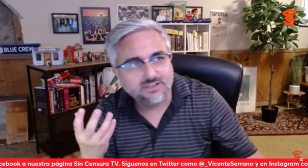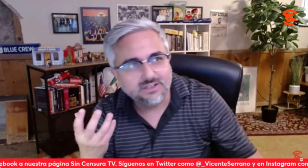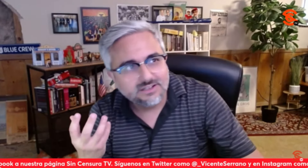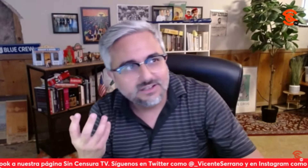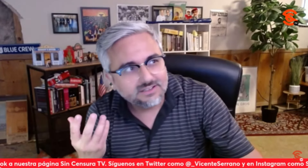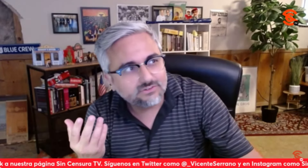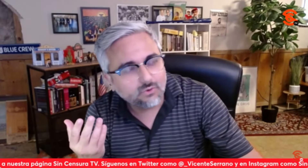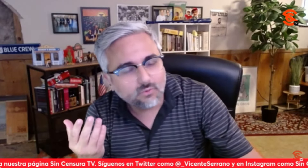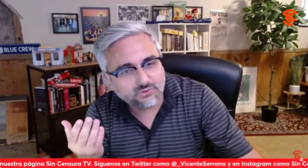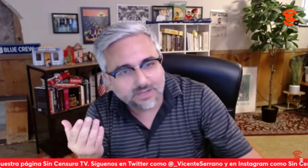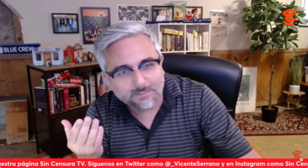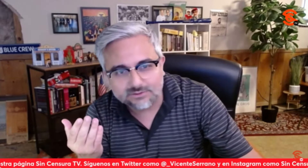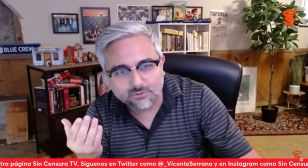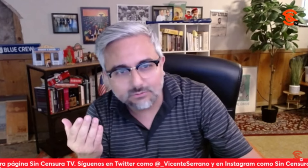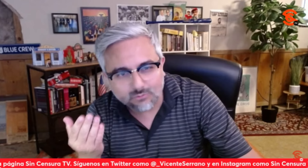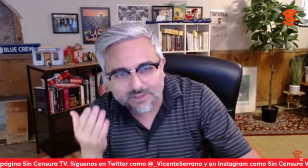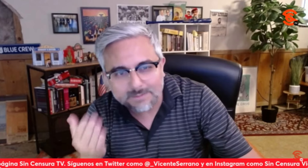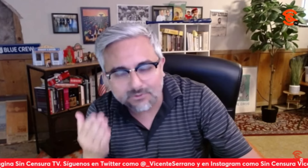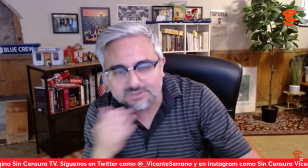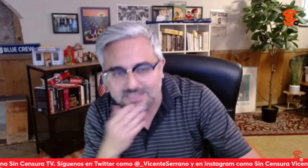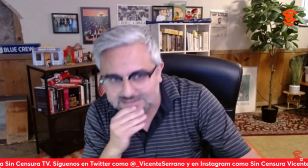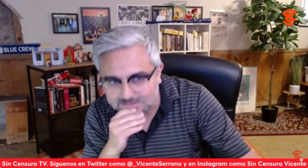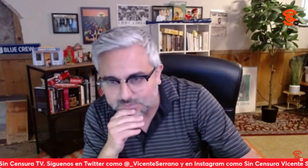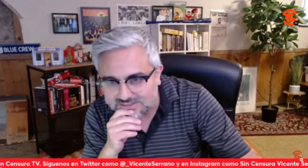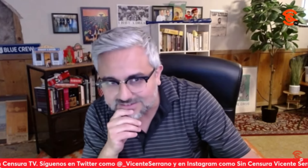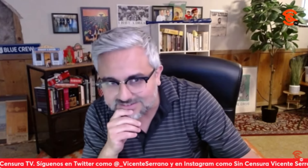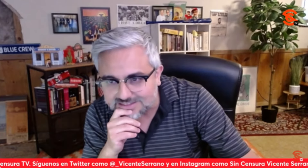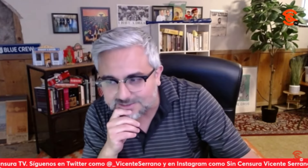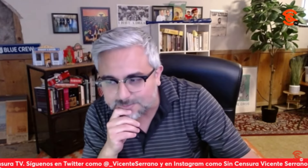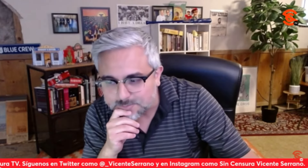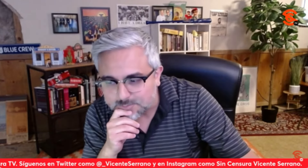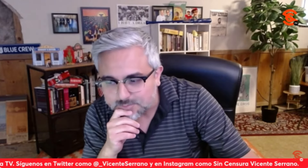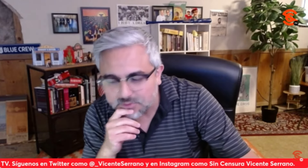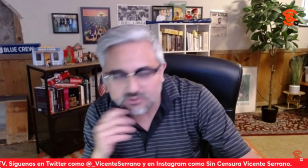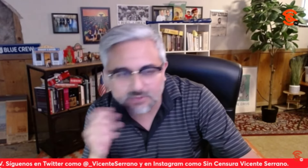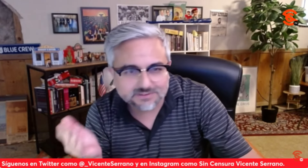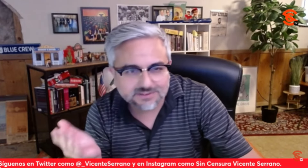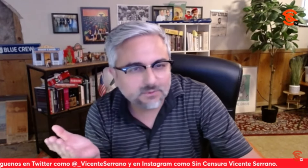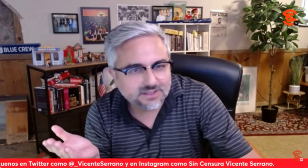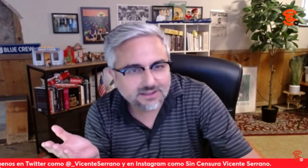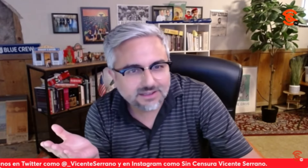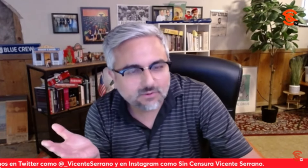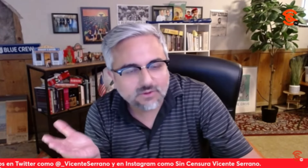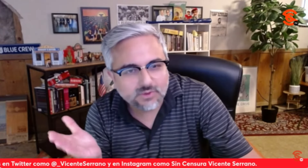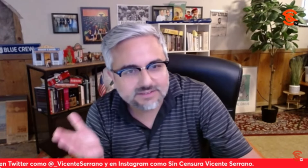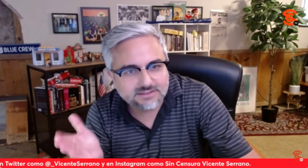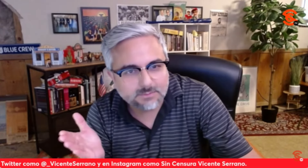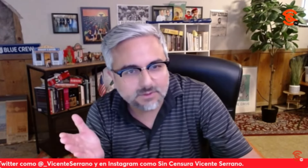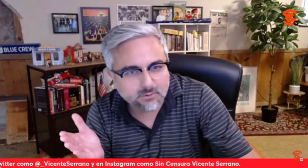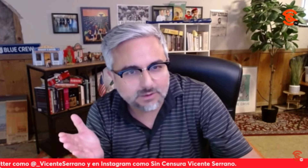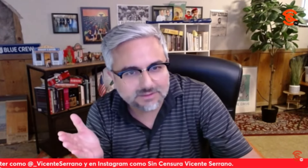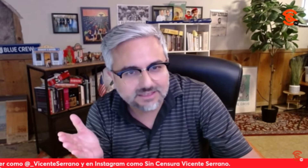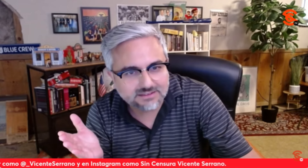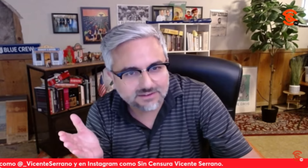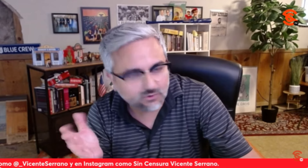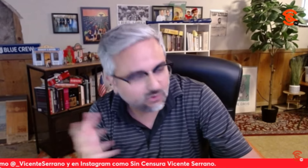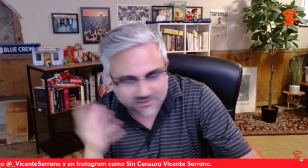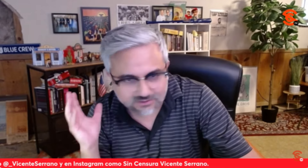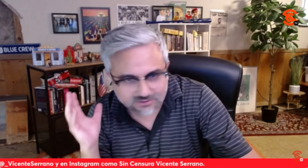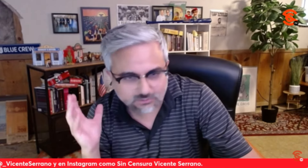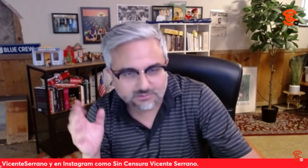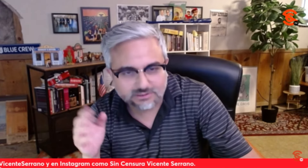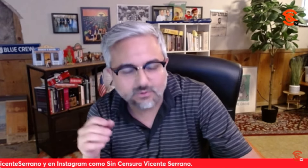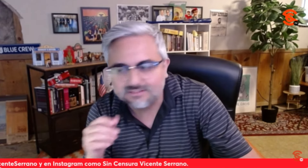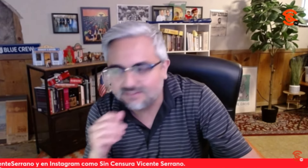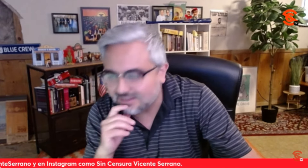explicación hizo un cuestionamiento muy importante, muy interesante. Pregunta el presidente, ¿por qué cuando hay este tipo de problemáticas